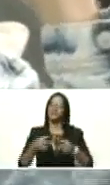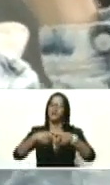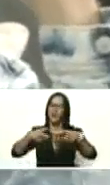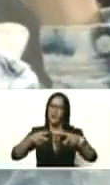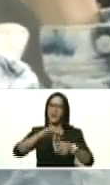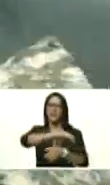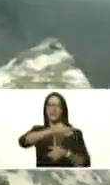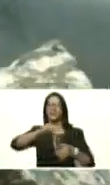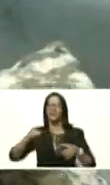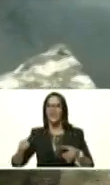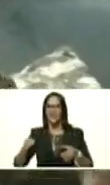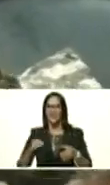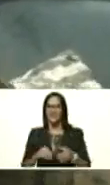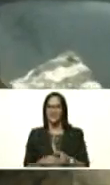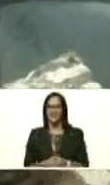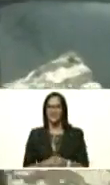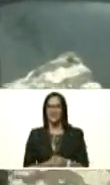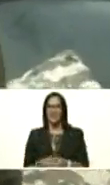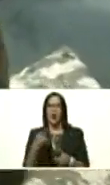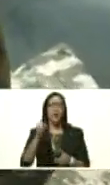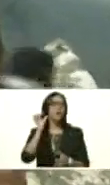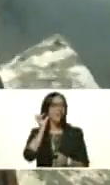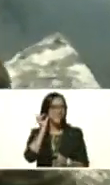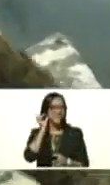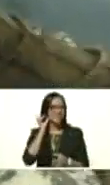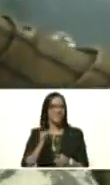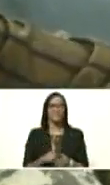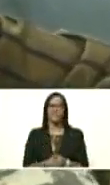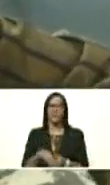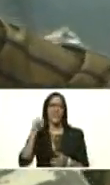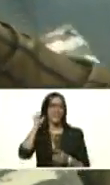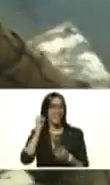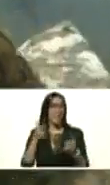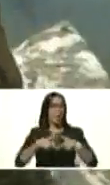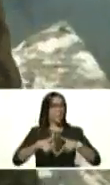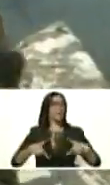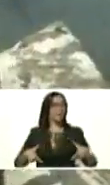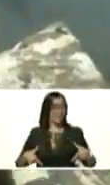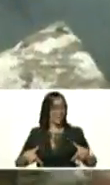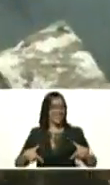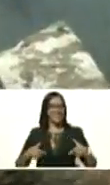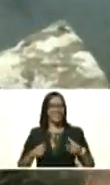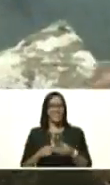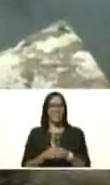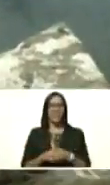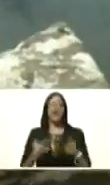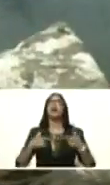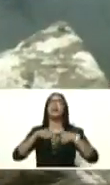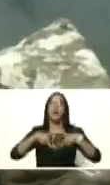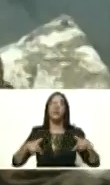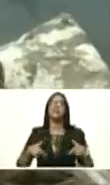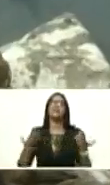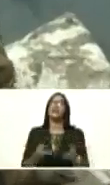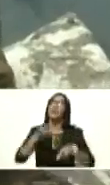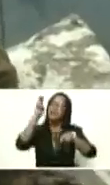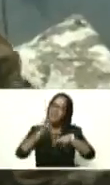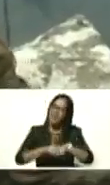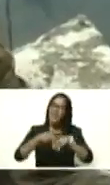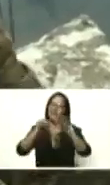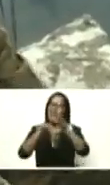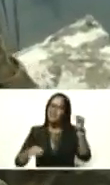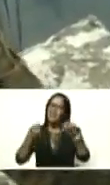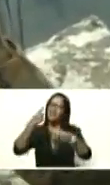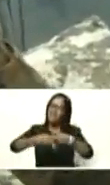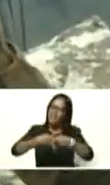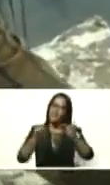sembrado en el hoyo en la orilla del mar. Una chica. Una chica. En bikini. En bikini. Una chica en bikini sentada en la rama del